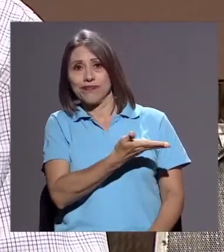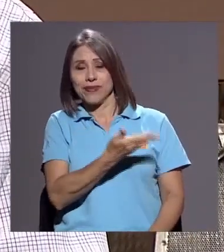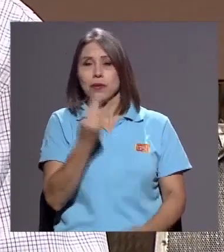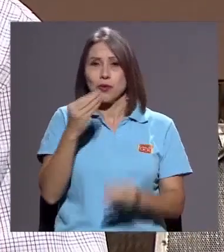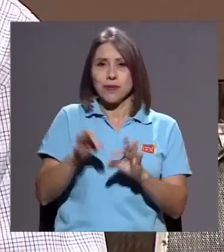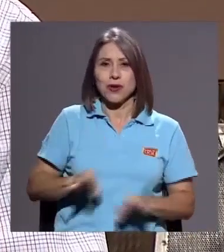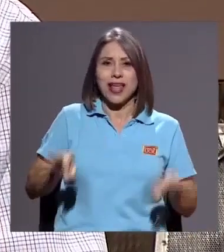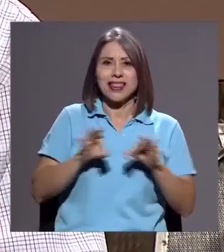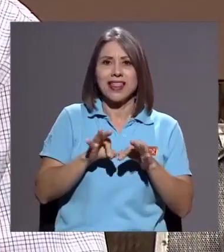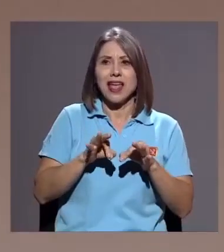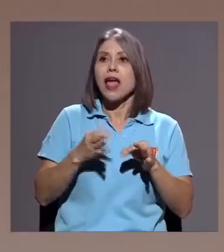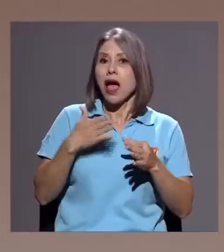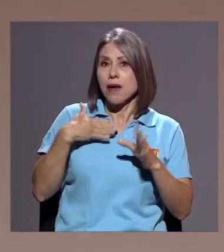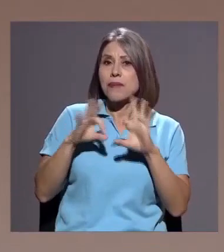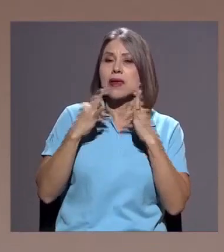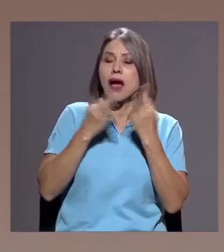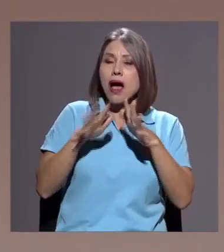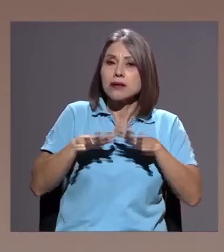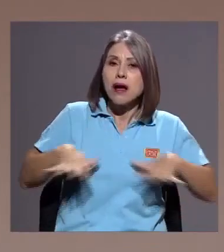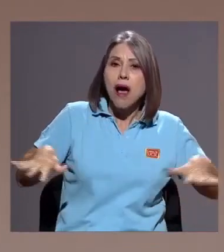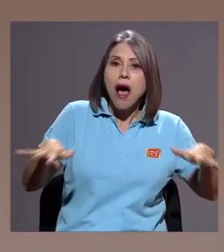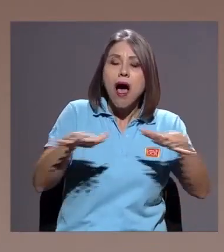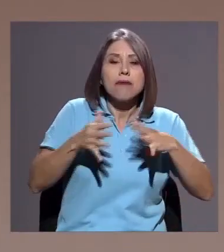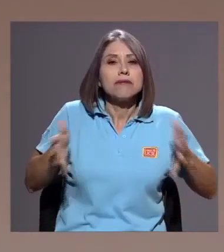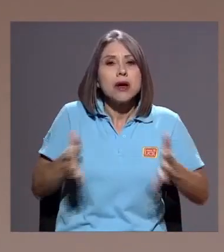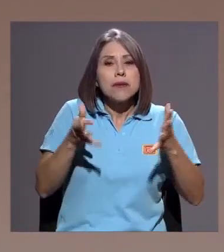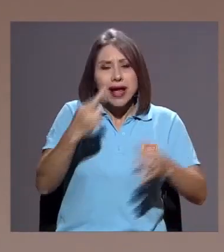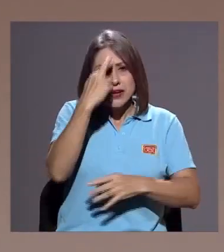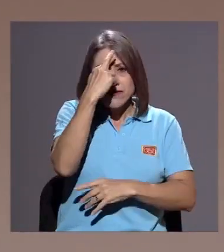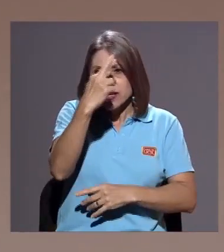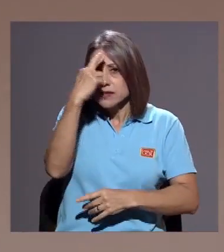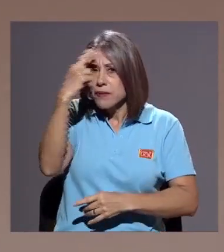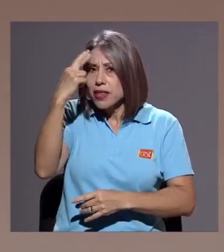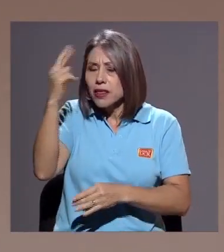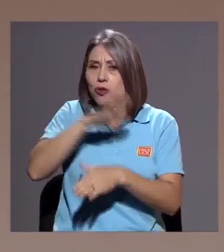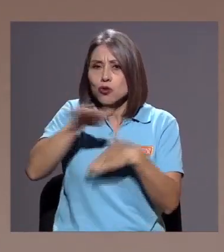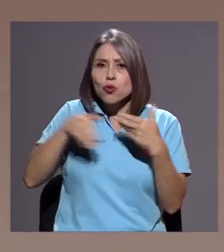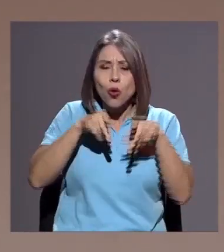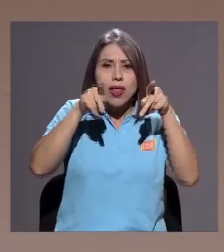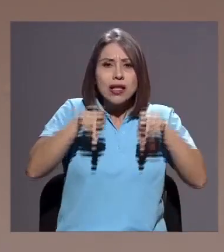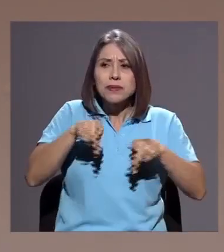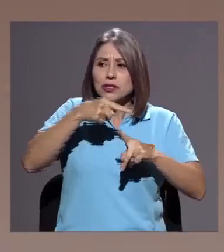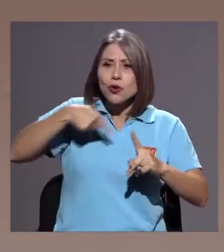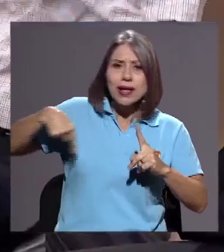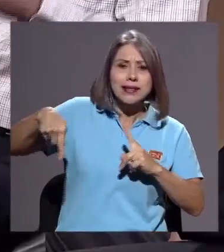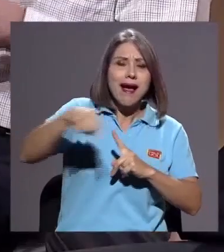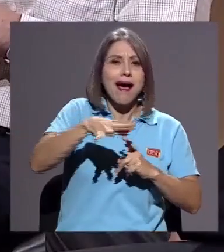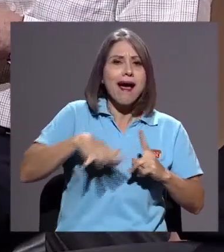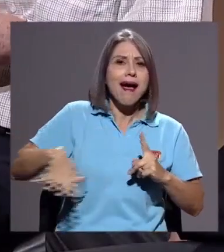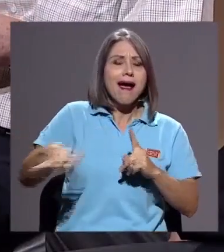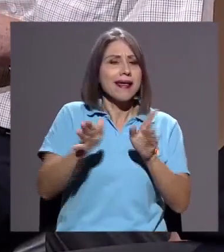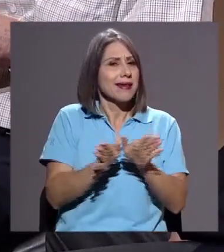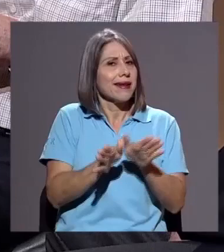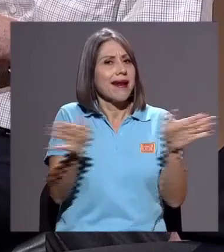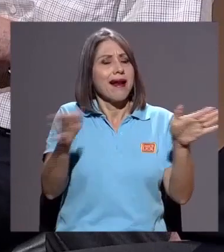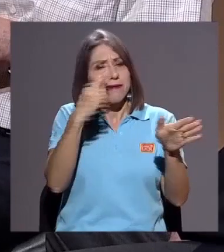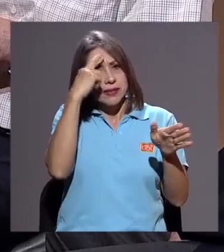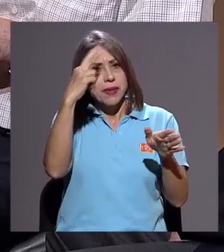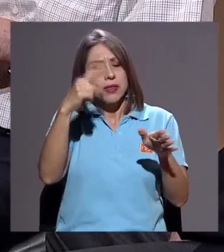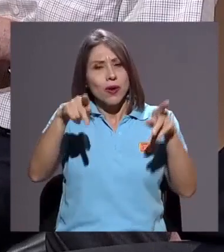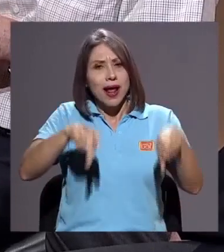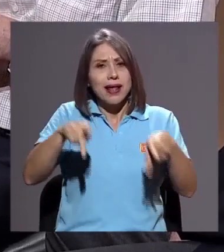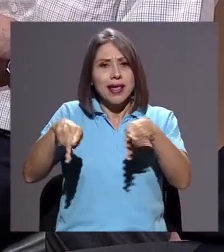se cultivaba el respeto por todas las personas que estuvieran a nuestro alrededor, el respeto en general por la